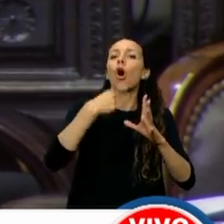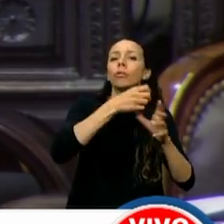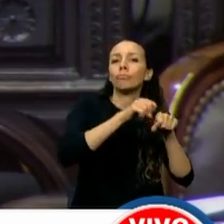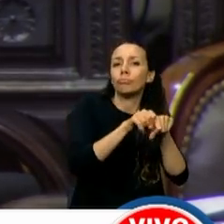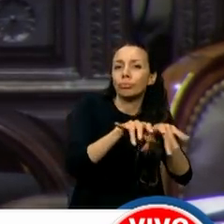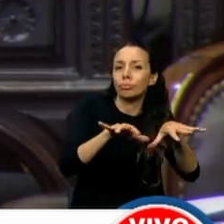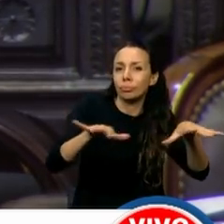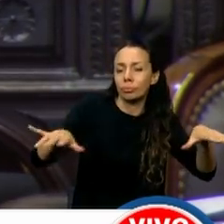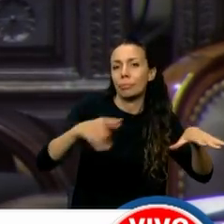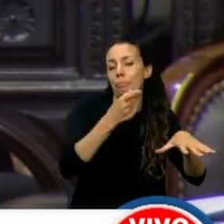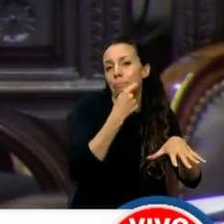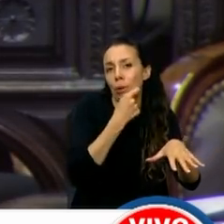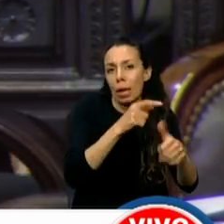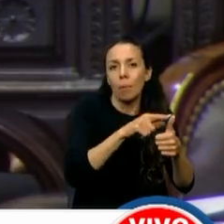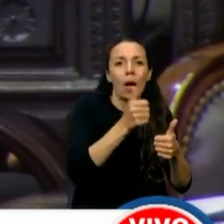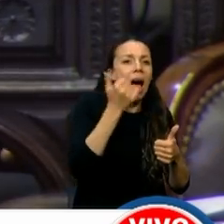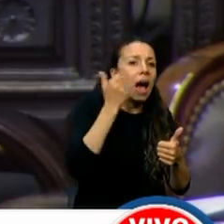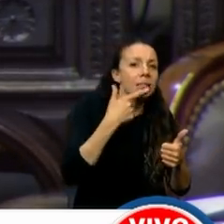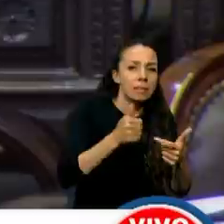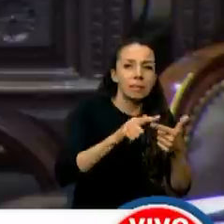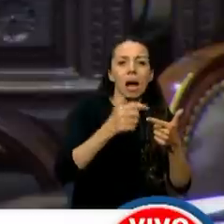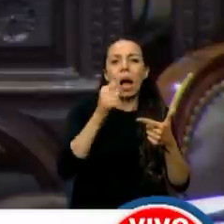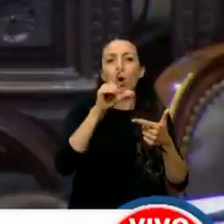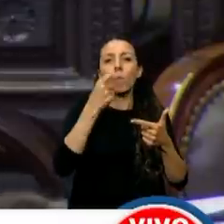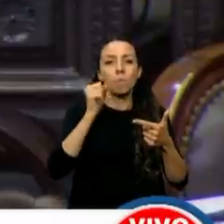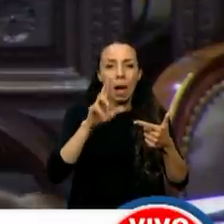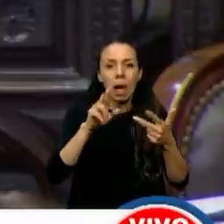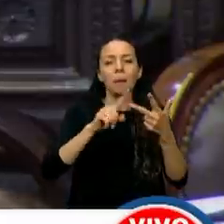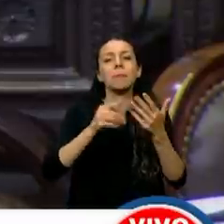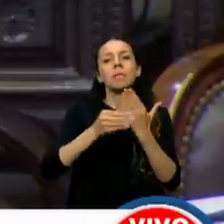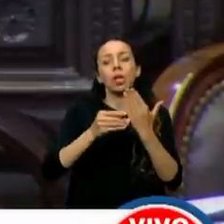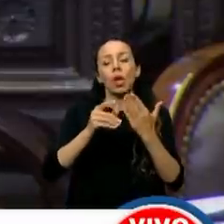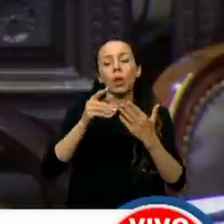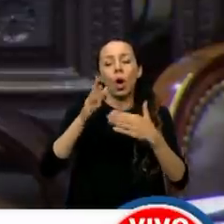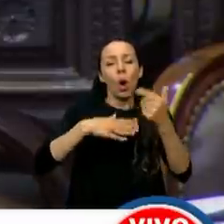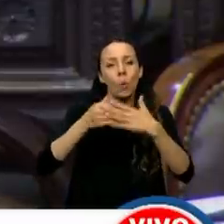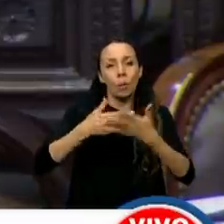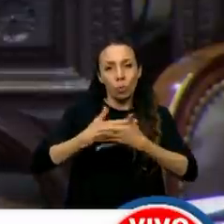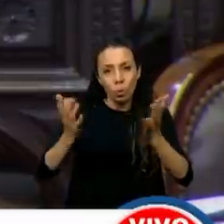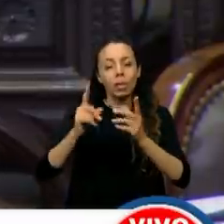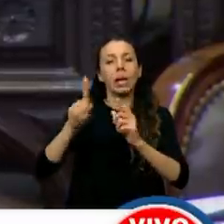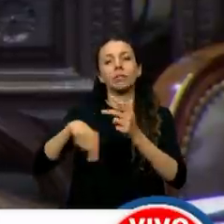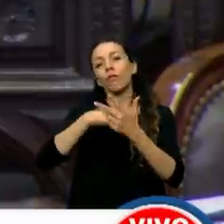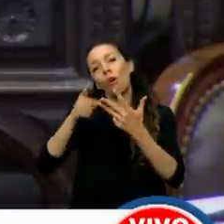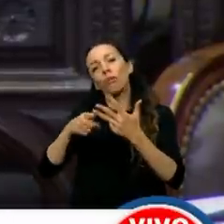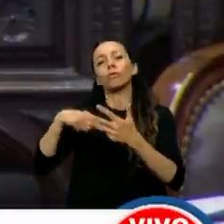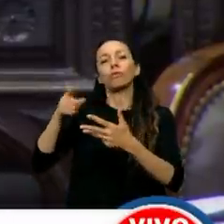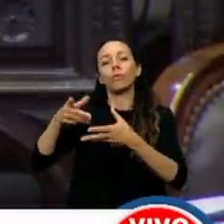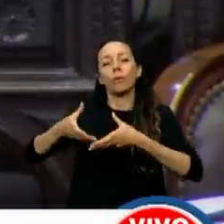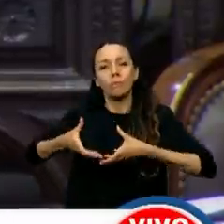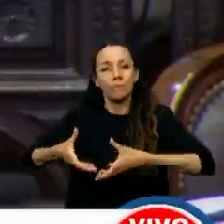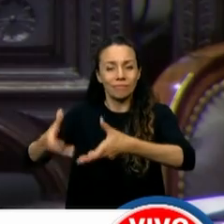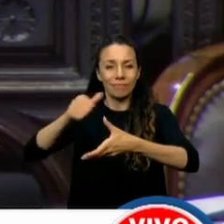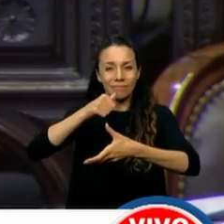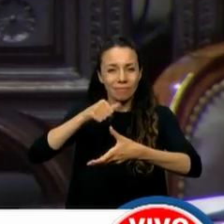contempla el financiamiento para isa para kumar para el ministerio de obras públicas y el ente nacional de obras hídricas y saneamiento para la realización de